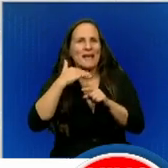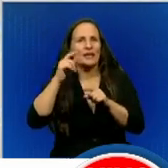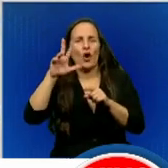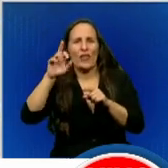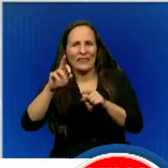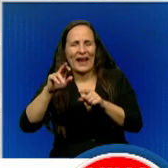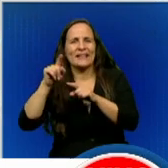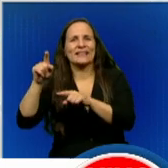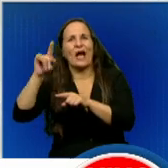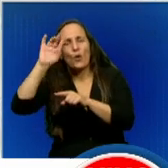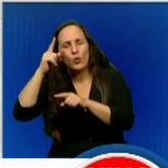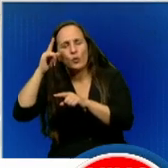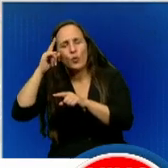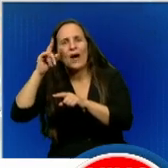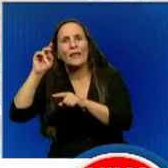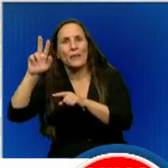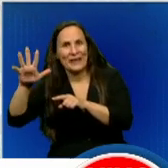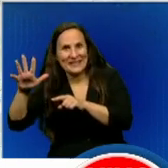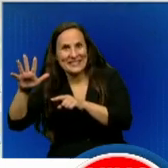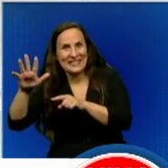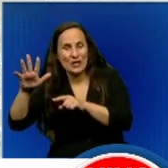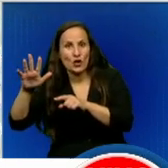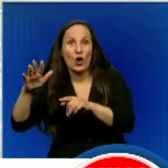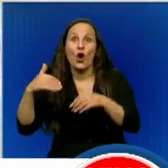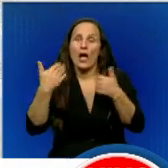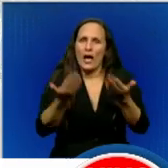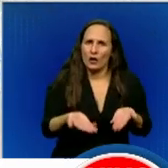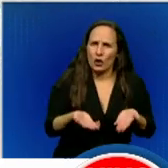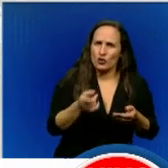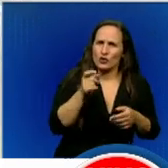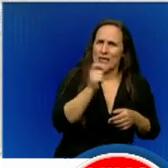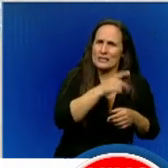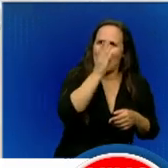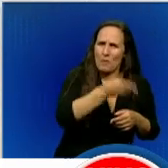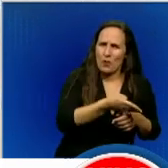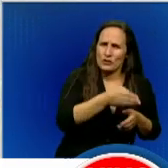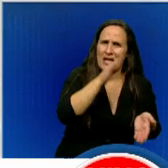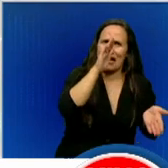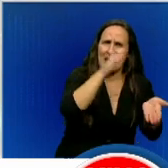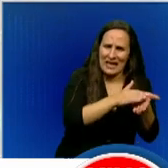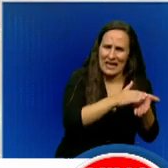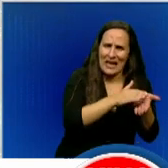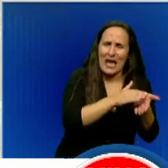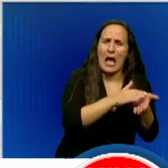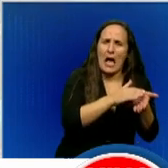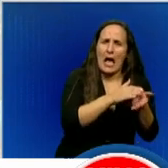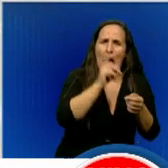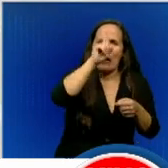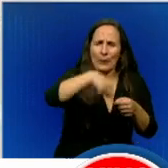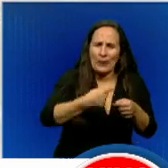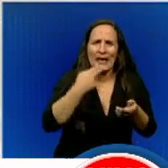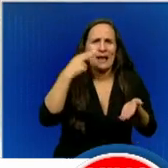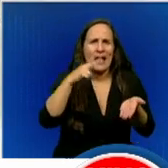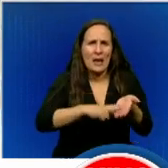30 y en uruguay del 25 entonces la reducción de alícuotas lleva al incremento en la relación del